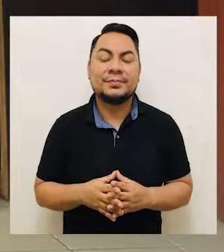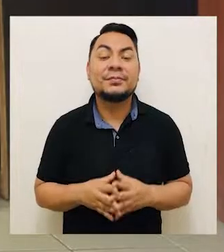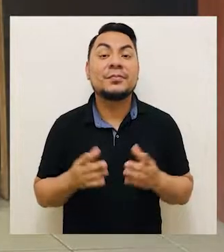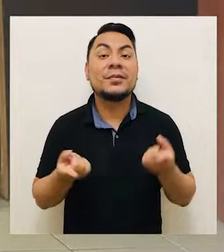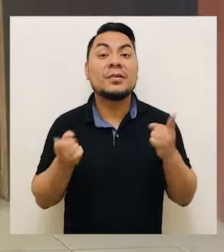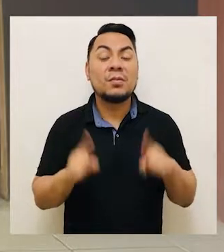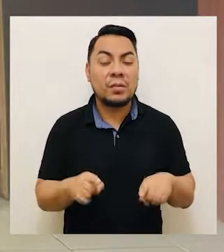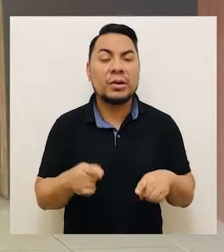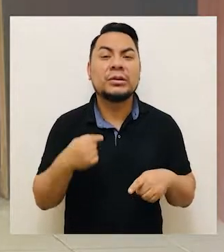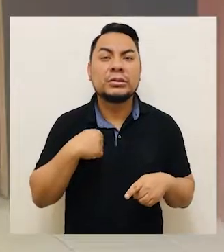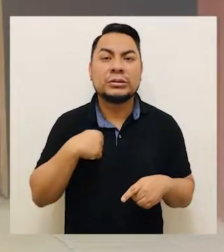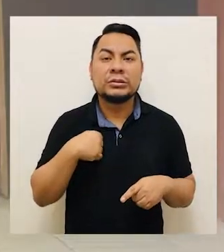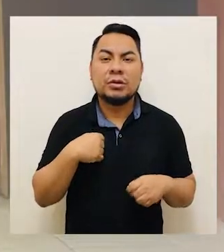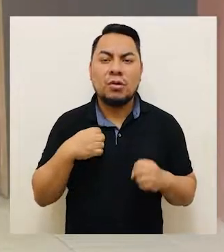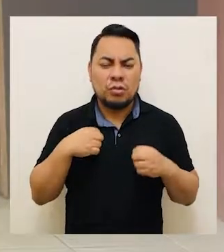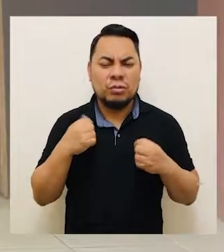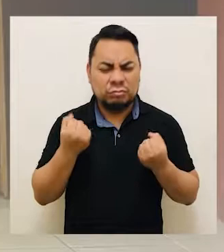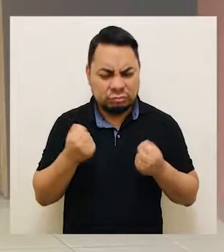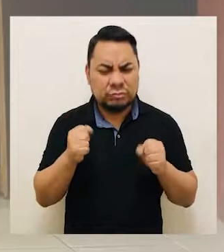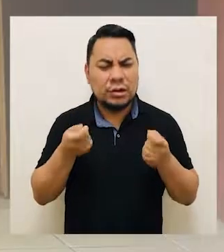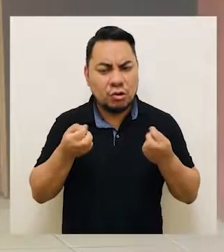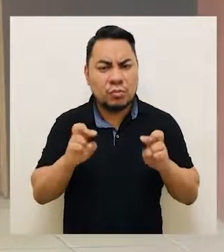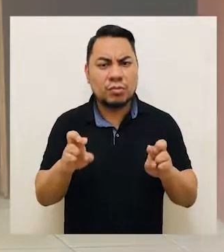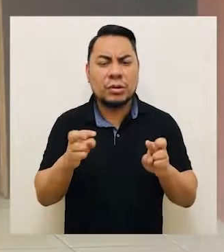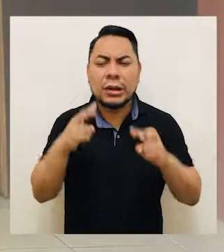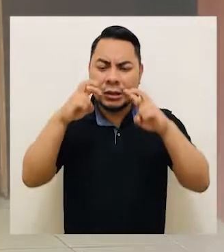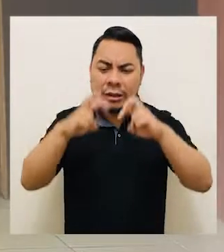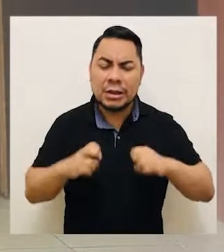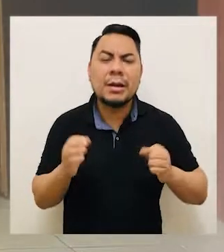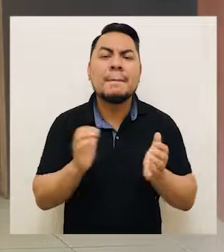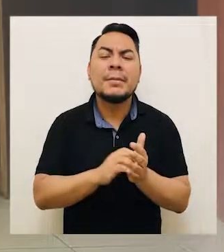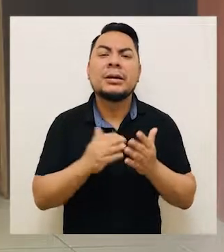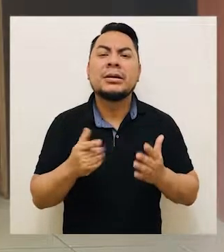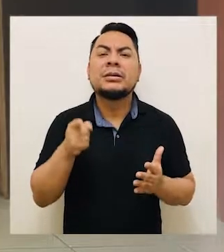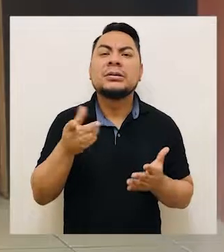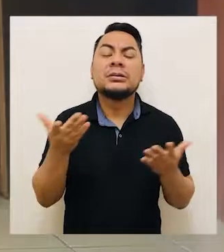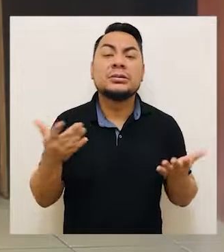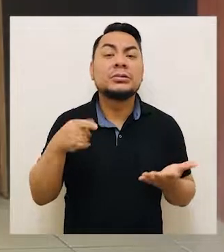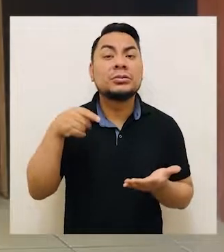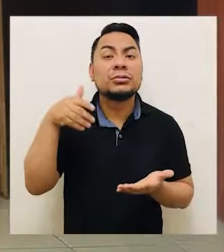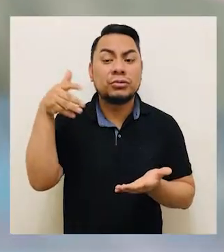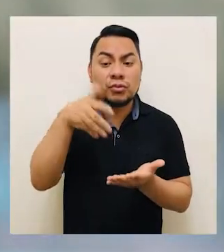Cuando me di la oportunidad de investigar más sobre lo que es los estudios